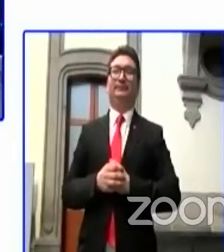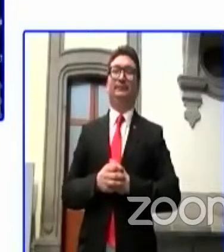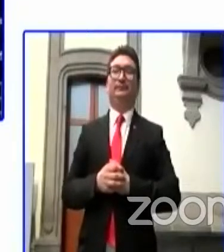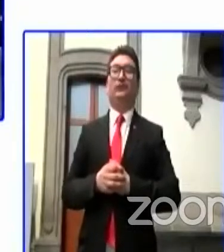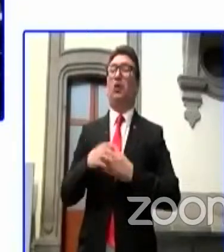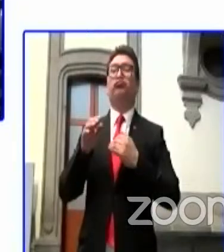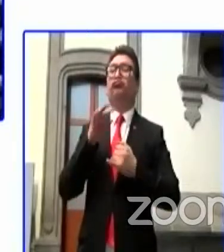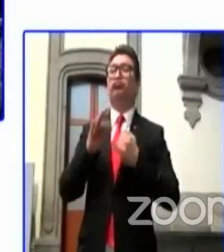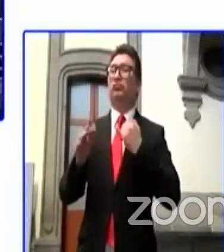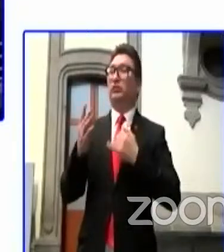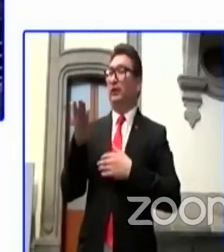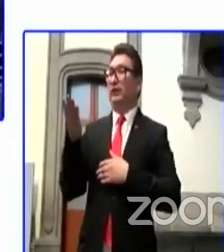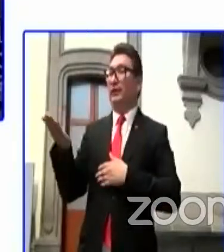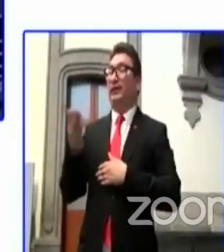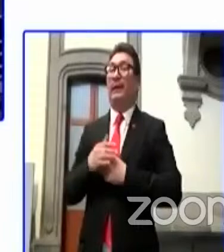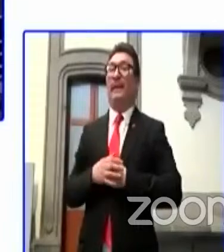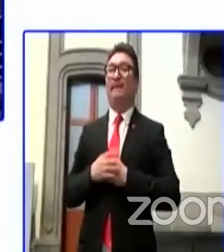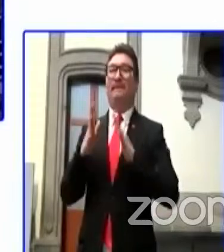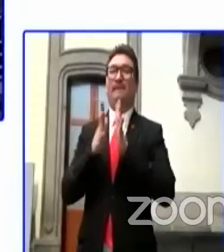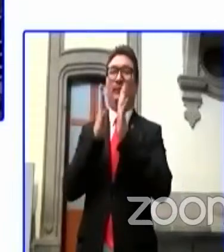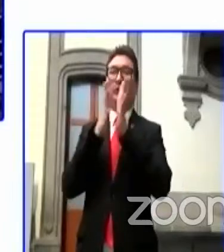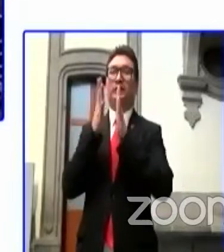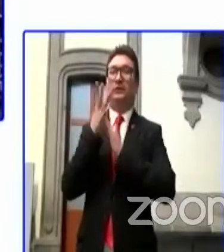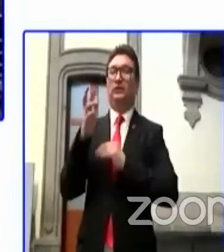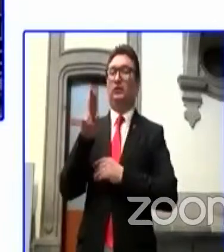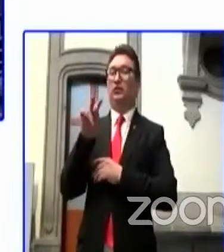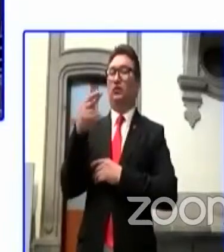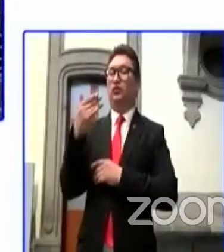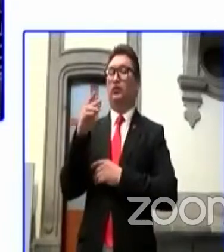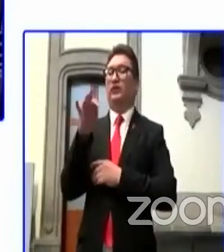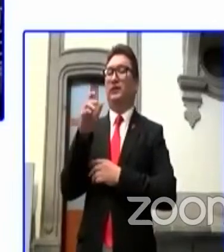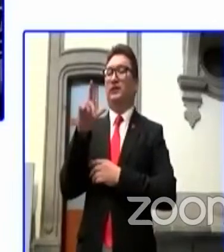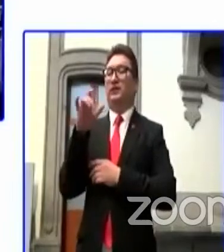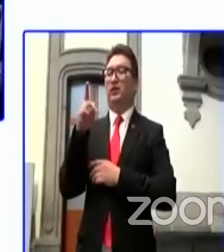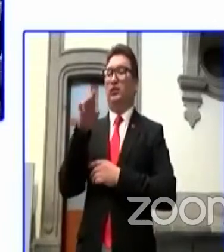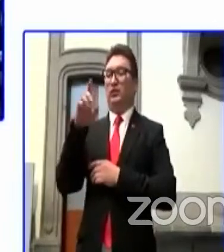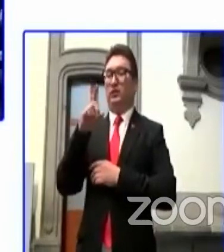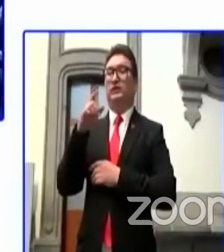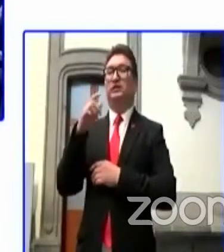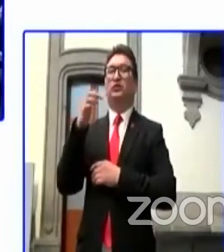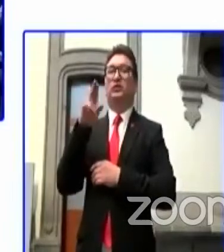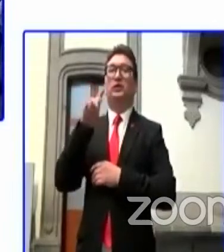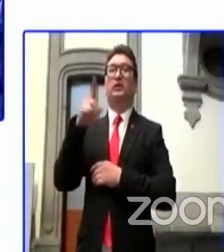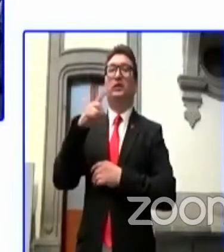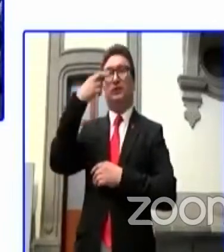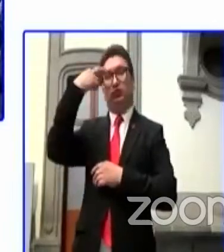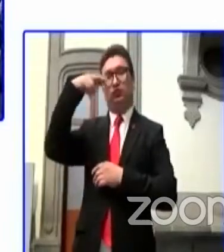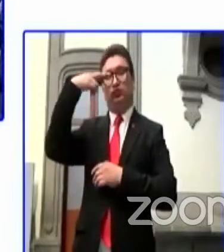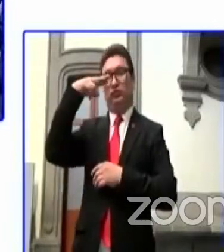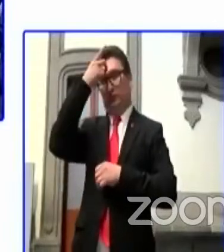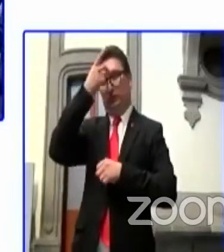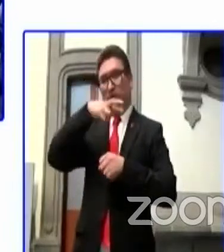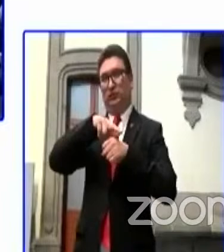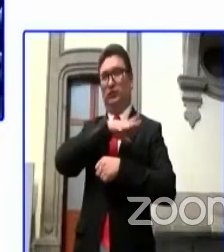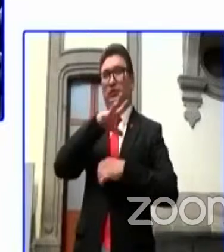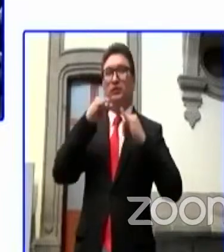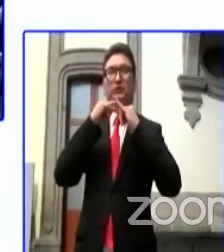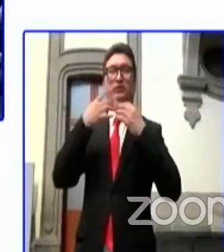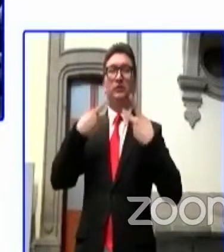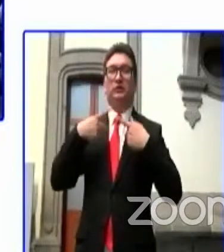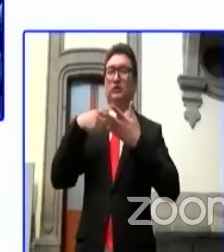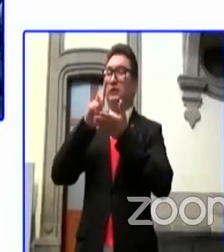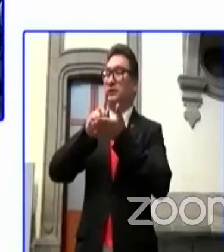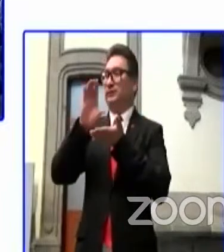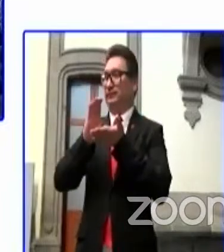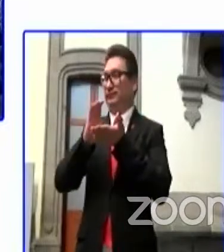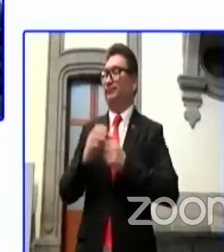Finalmente, contamos con la participación de Ruth Francisca López Gutiérrez, directora general del Instituto de las Personas con